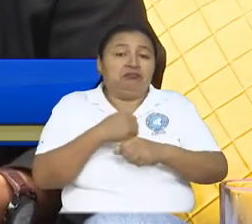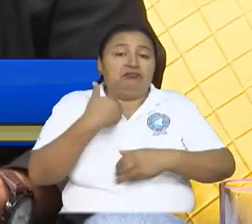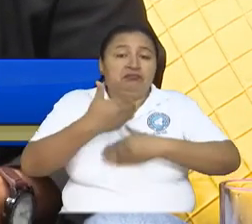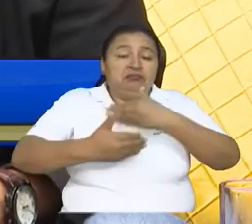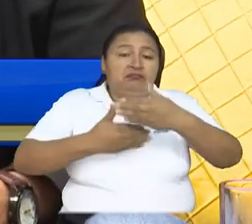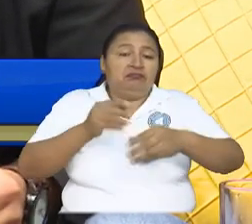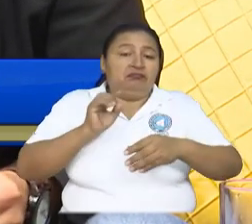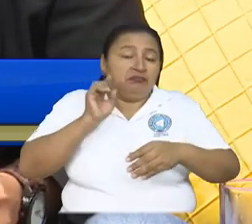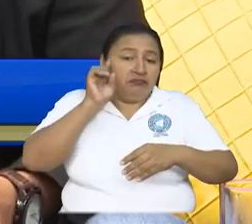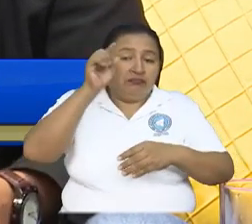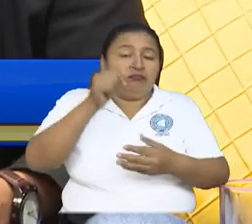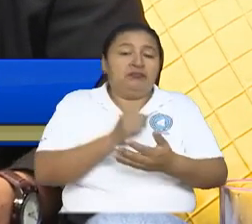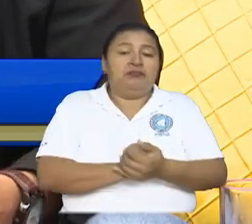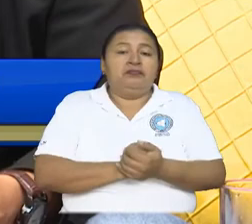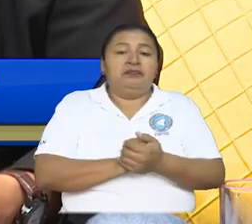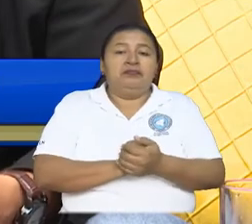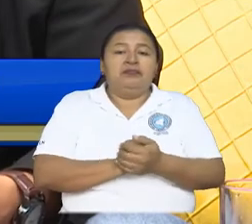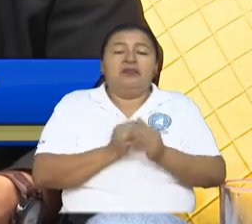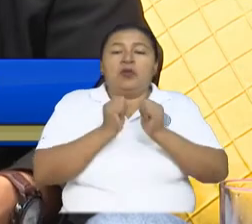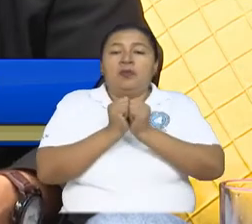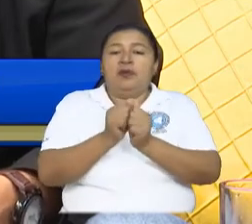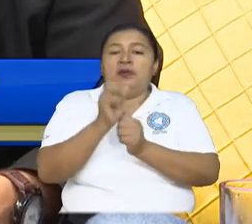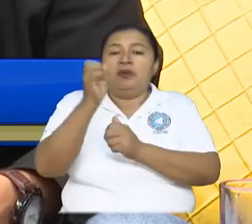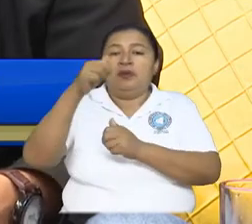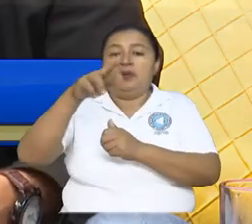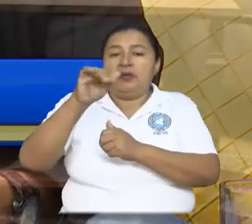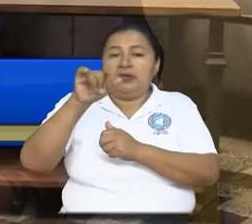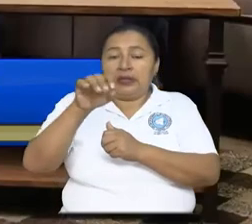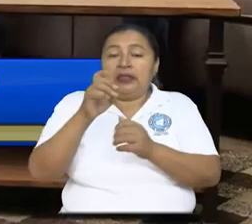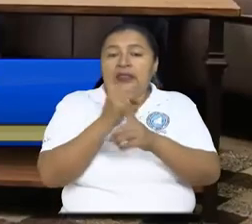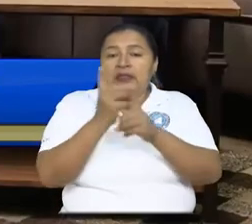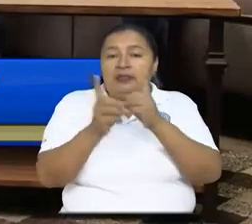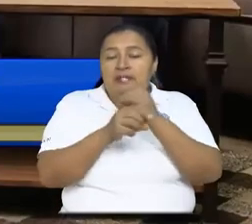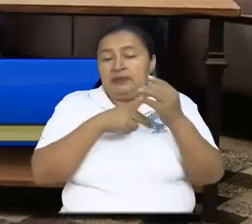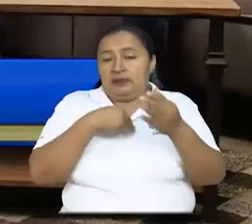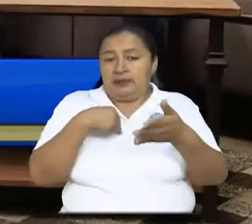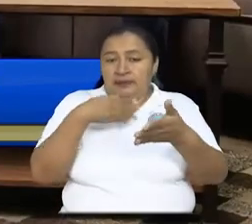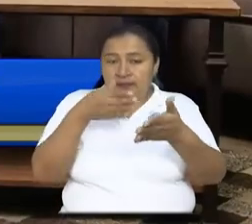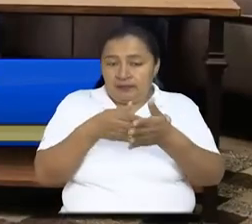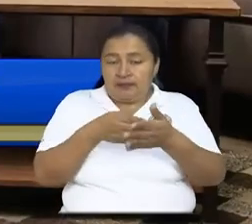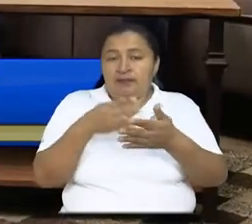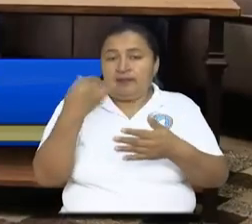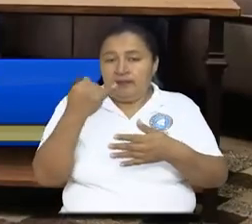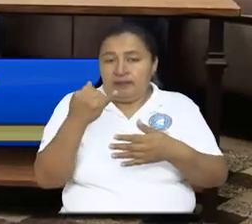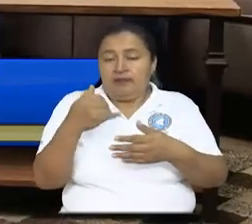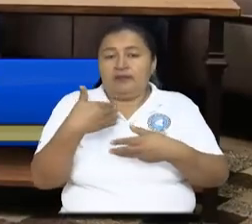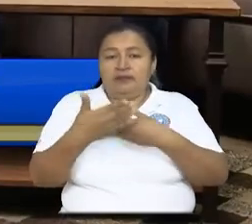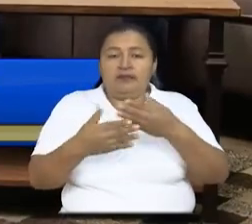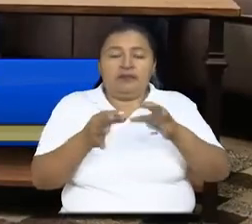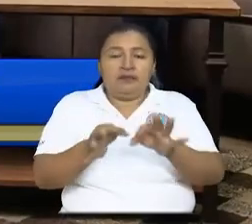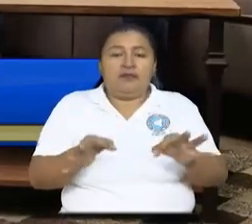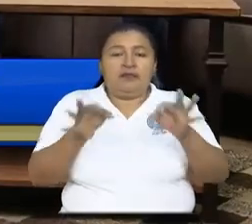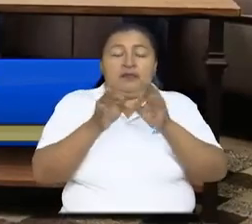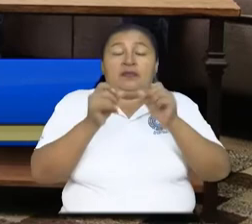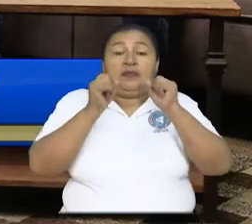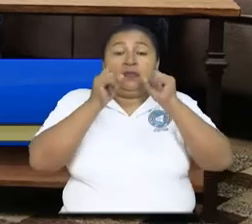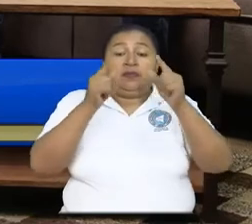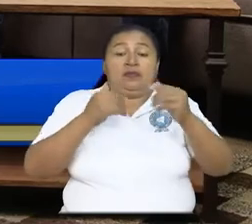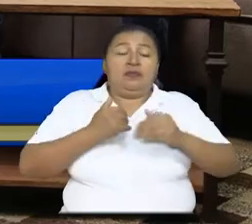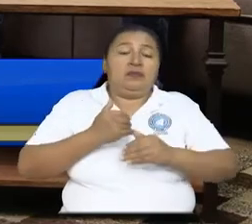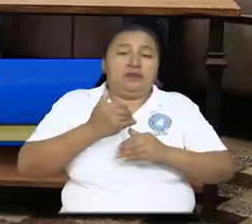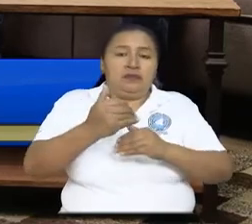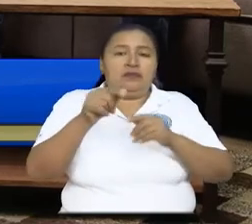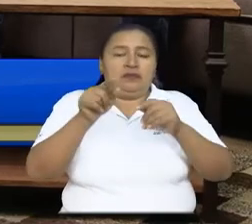tono compañeros que tenemos que hacer una nueva pausa sin duda alguna pues no dejan de asombrarnos los avances